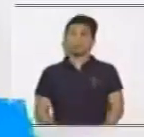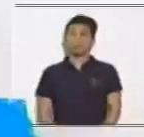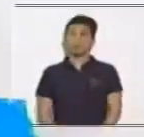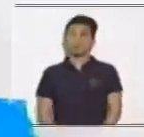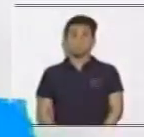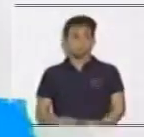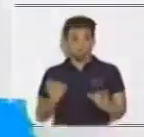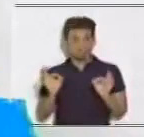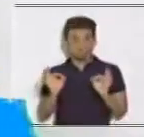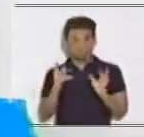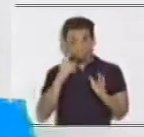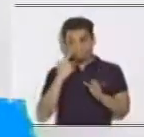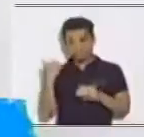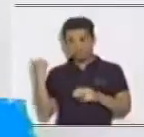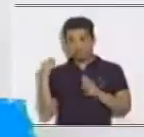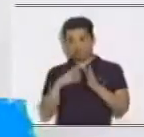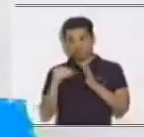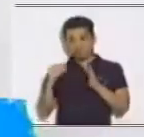¿Estamos bien? ¿La estamos copiando?